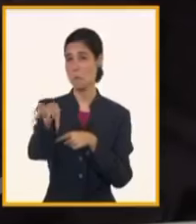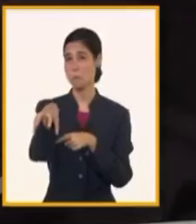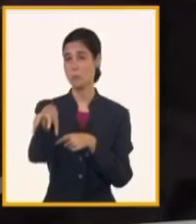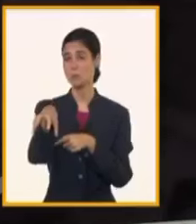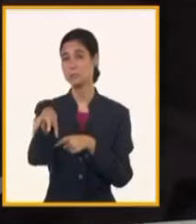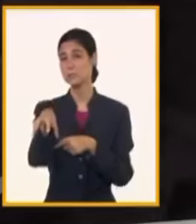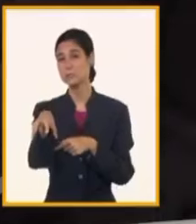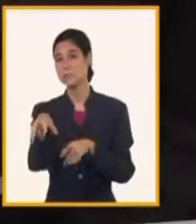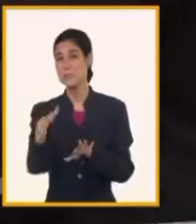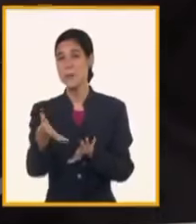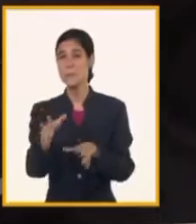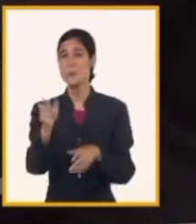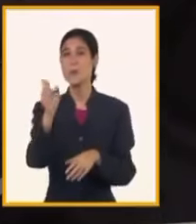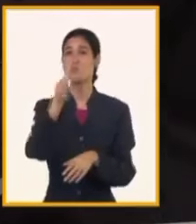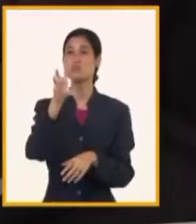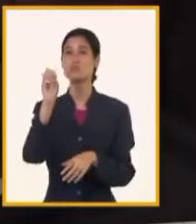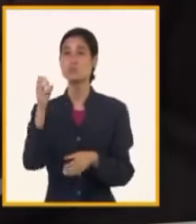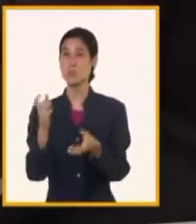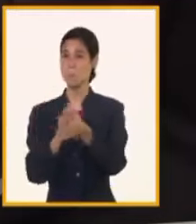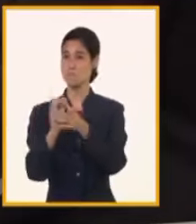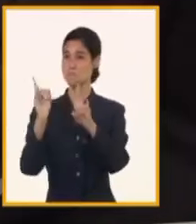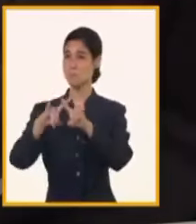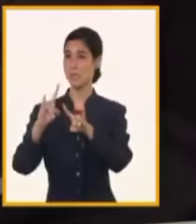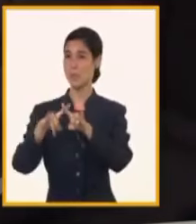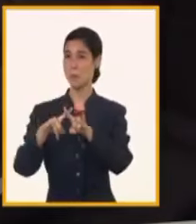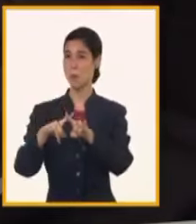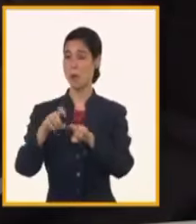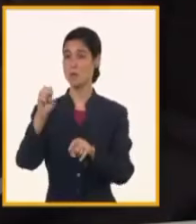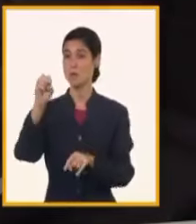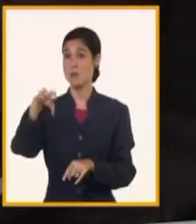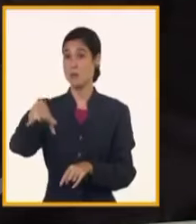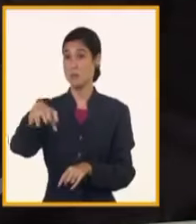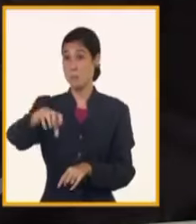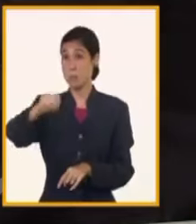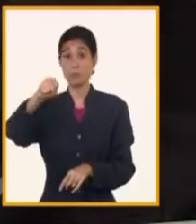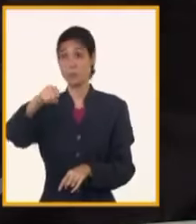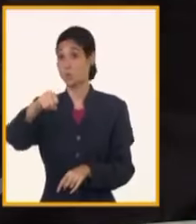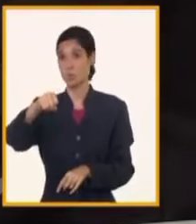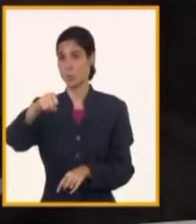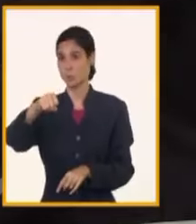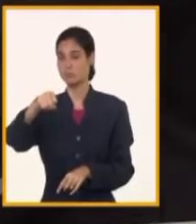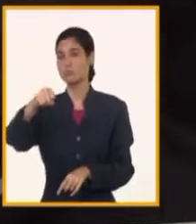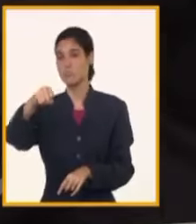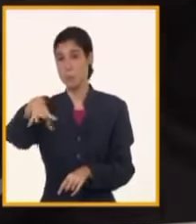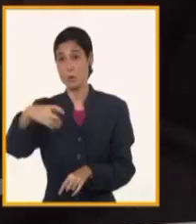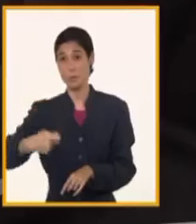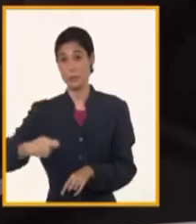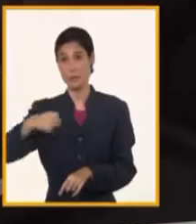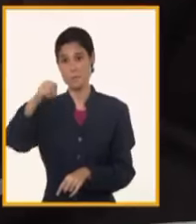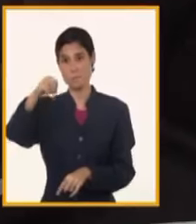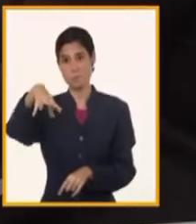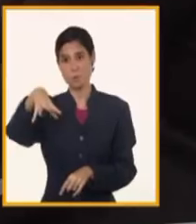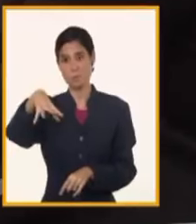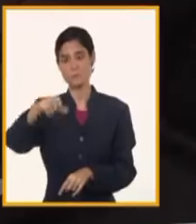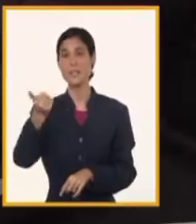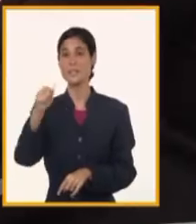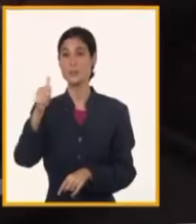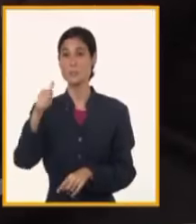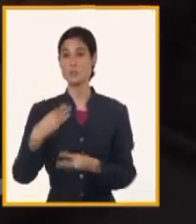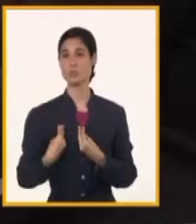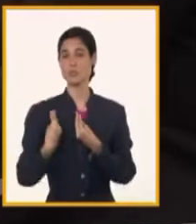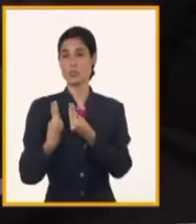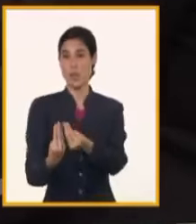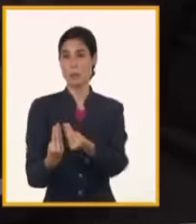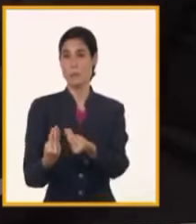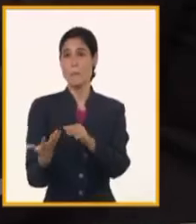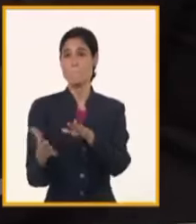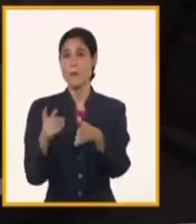100 mw es de los circuitos No apaes ese es el 10% un ejemplo Bueno ese 10% se calcula Cuando